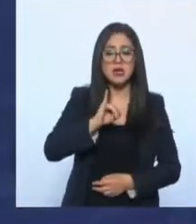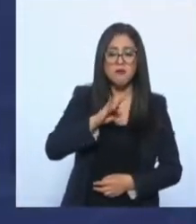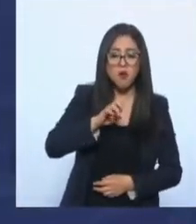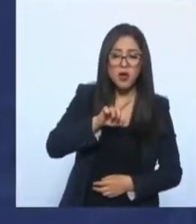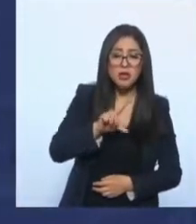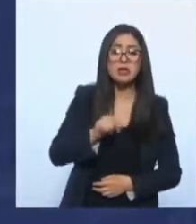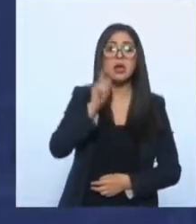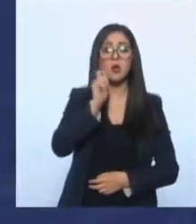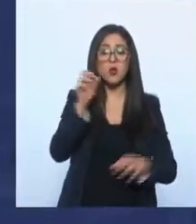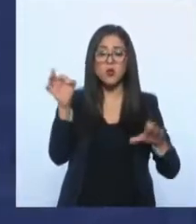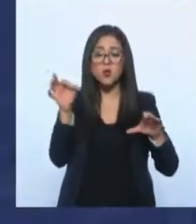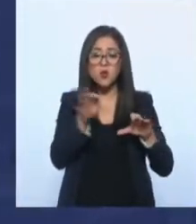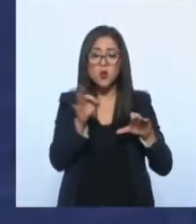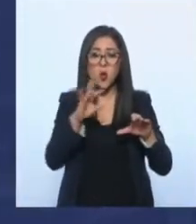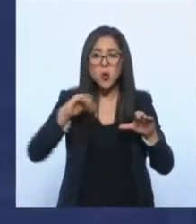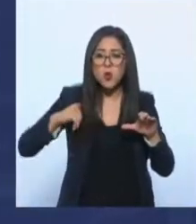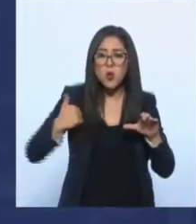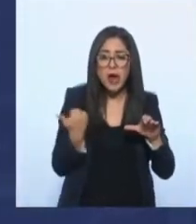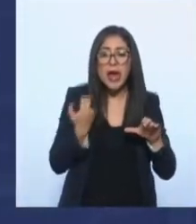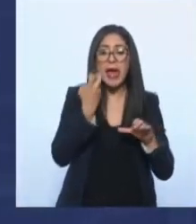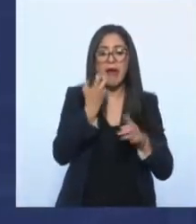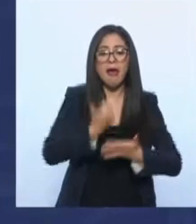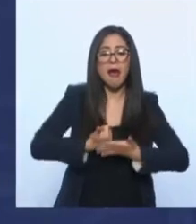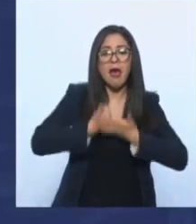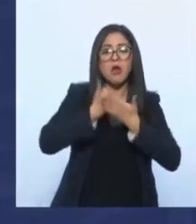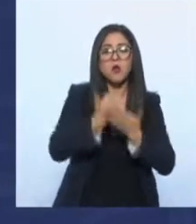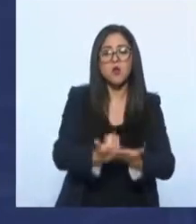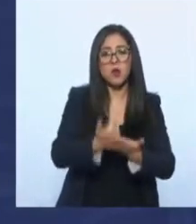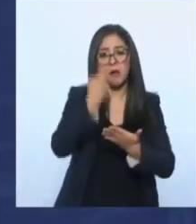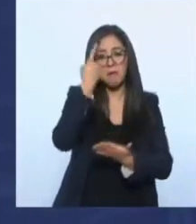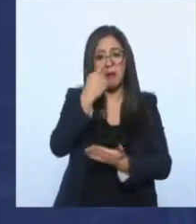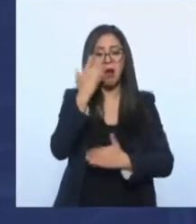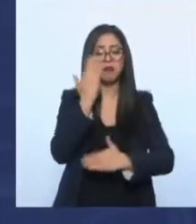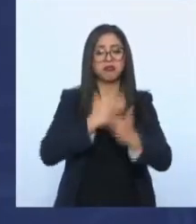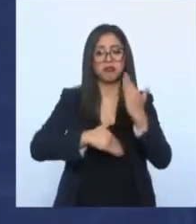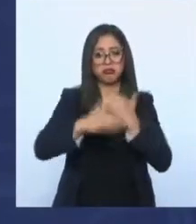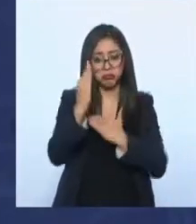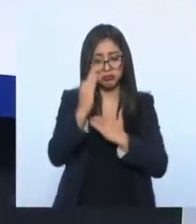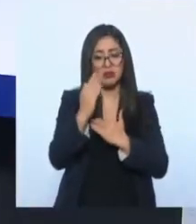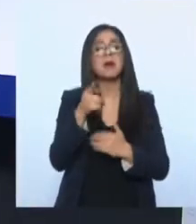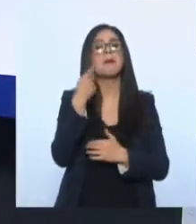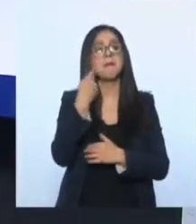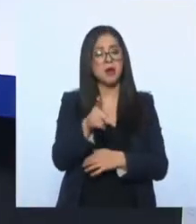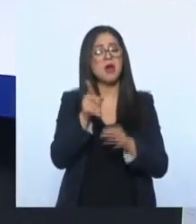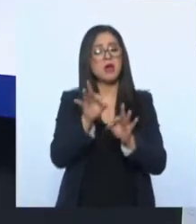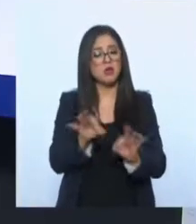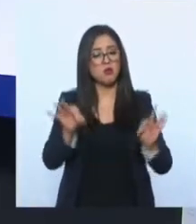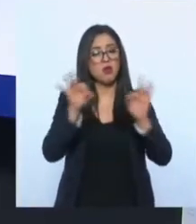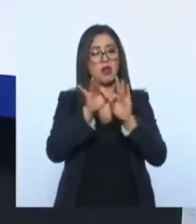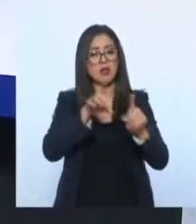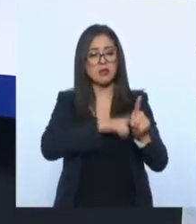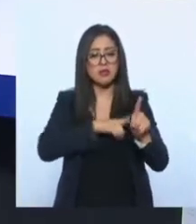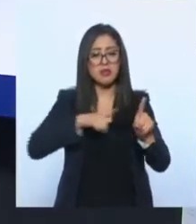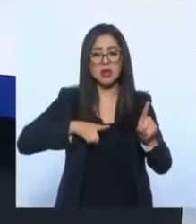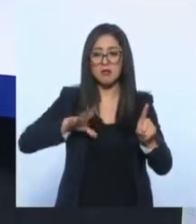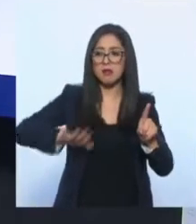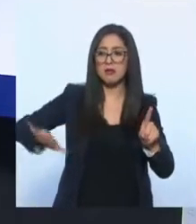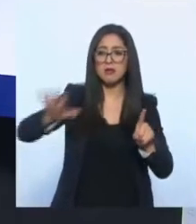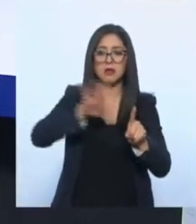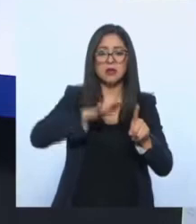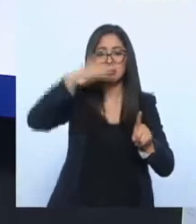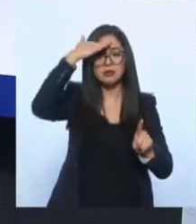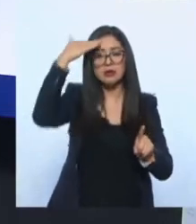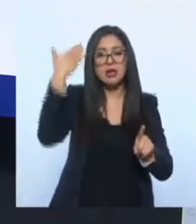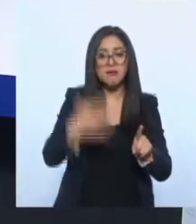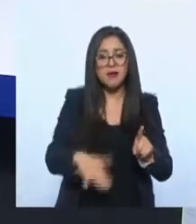nos ayudaría para estos casos y afrontarlos. Es importante que fijen ese objetivo también de ver que si ese dinero lo